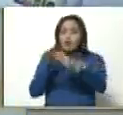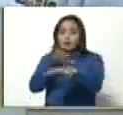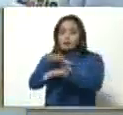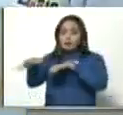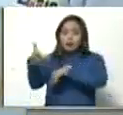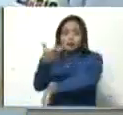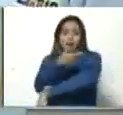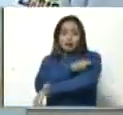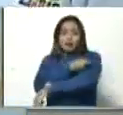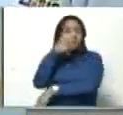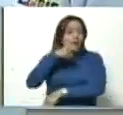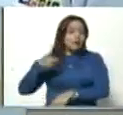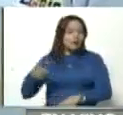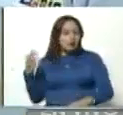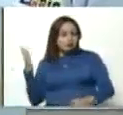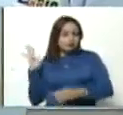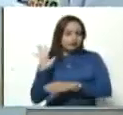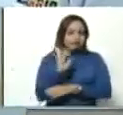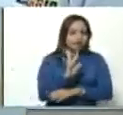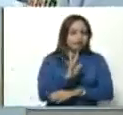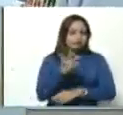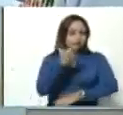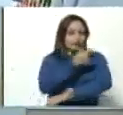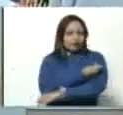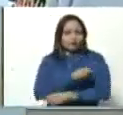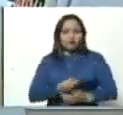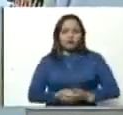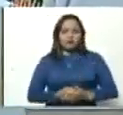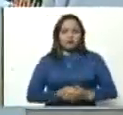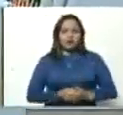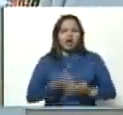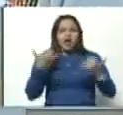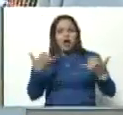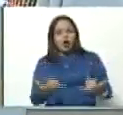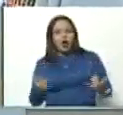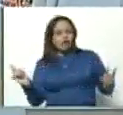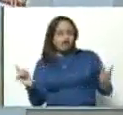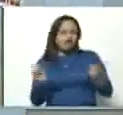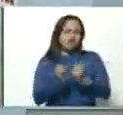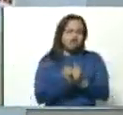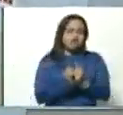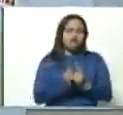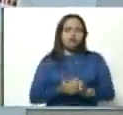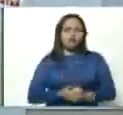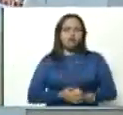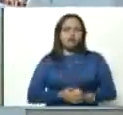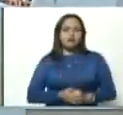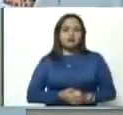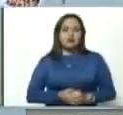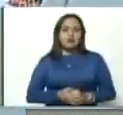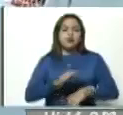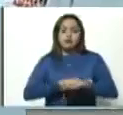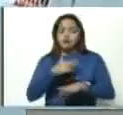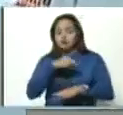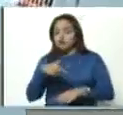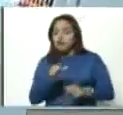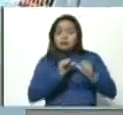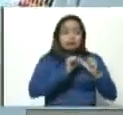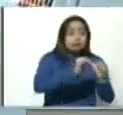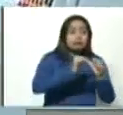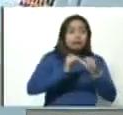las personas están acudiendo. Ahorita tenemos poca afluencia en vista de que nosotros no hemos parado, siempre